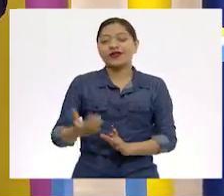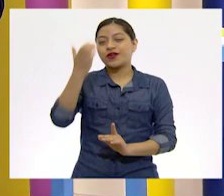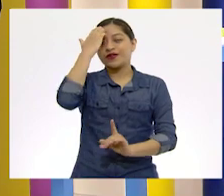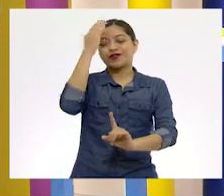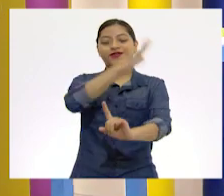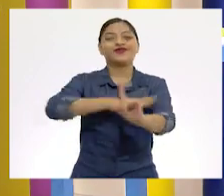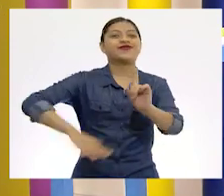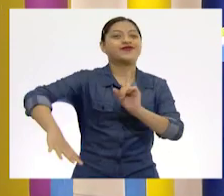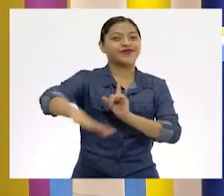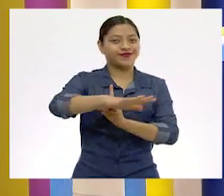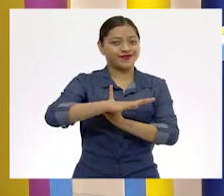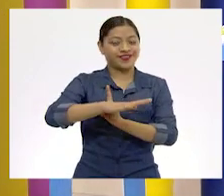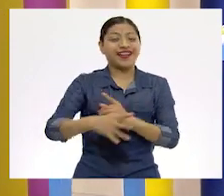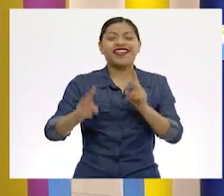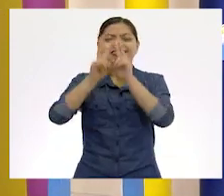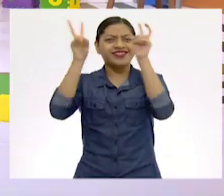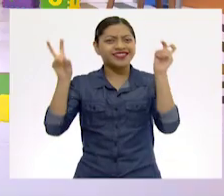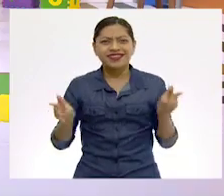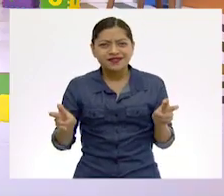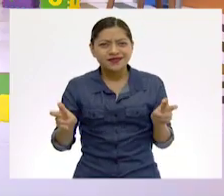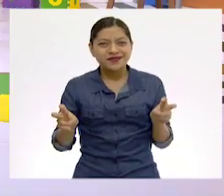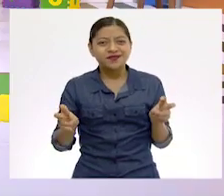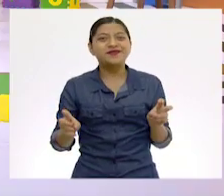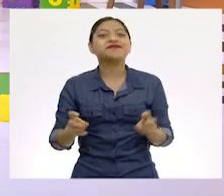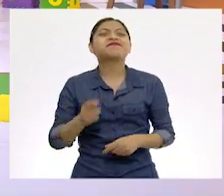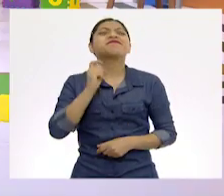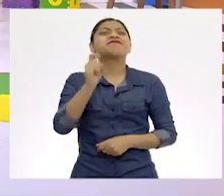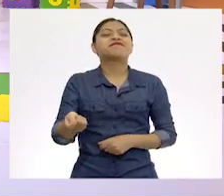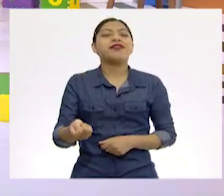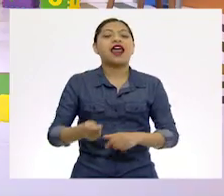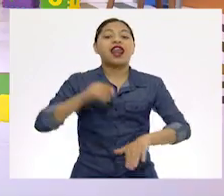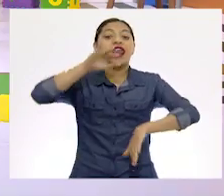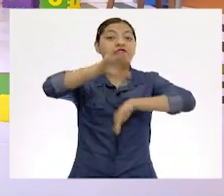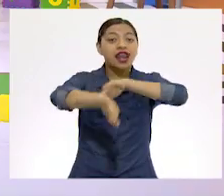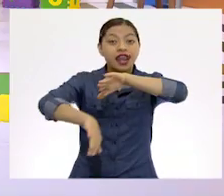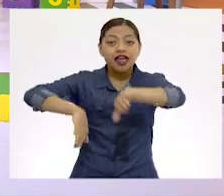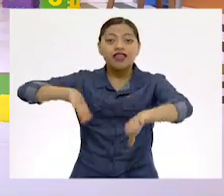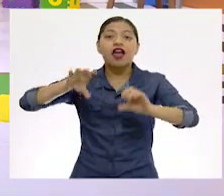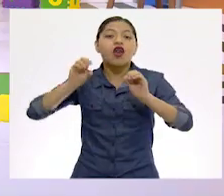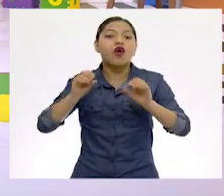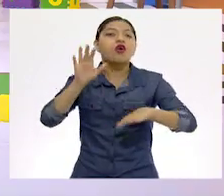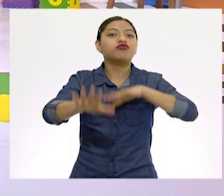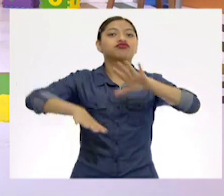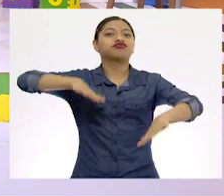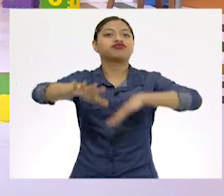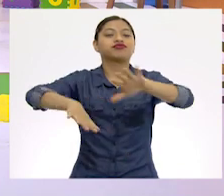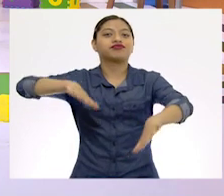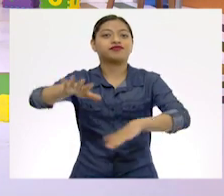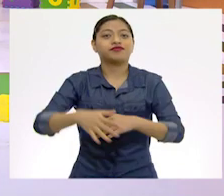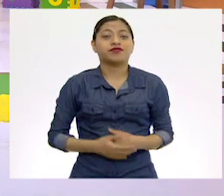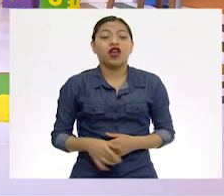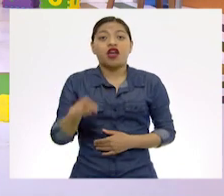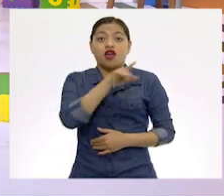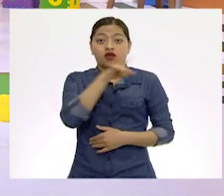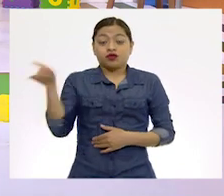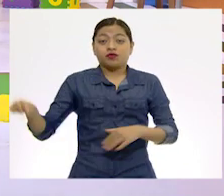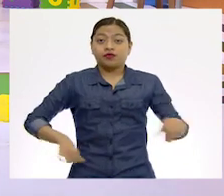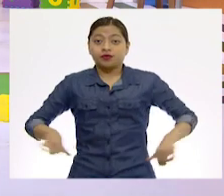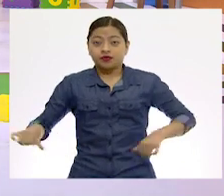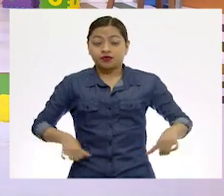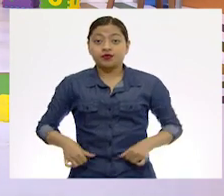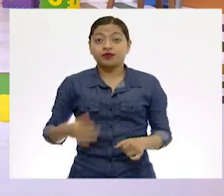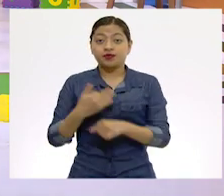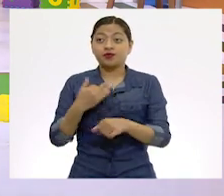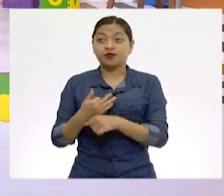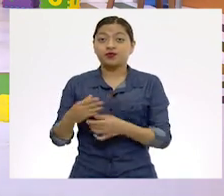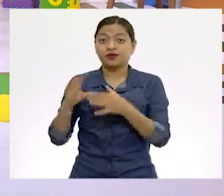conocimiento del medio y el tema se llama ¿nadan o reptan? Y para que nos platiquen todas las dinámicas que vamos a hacer el día de